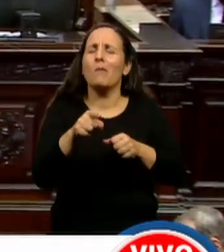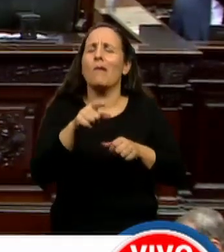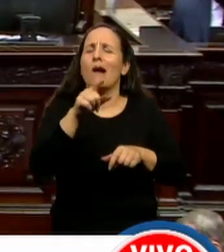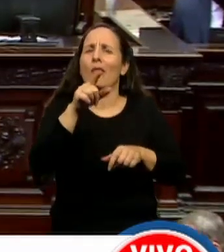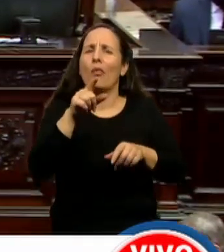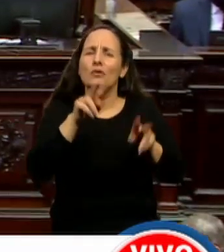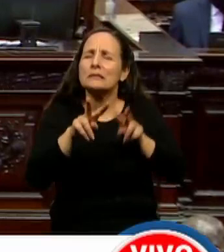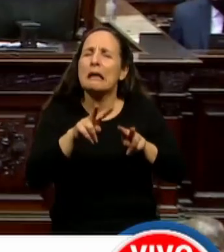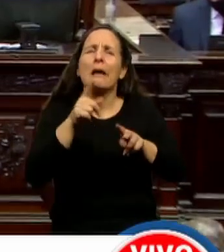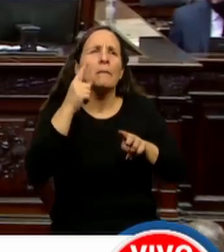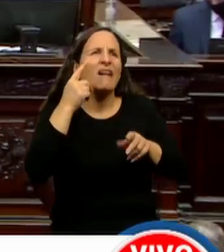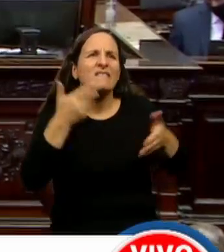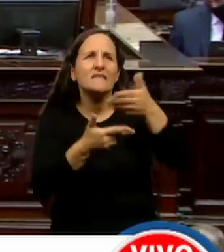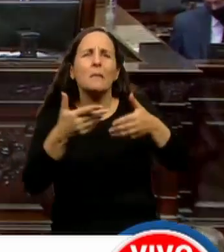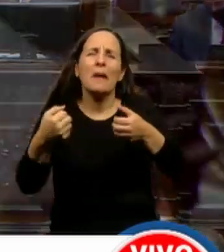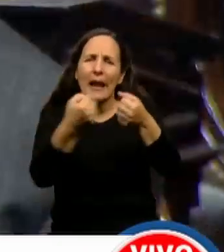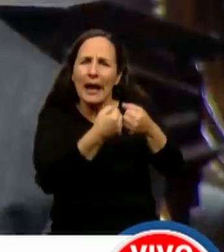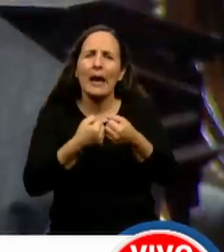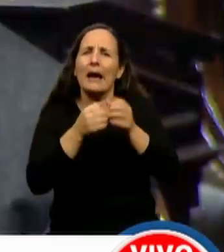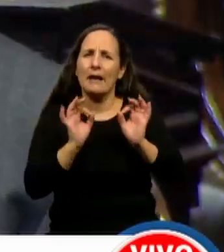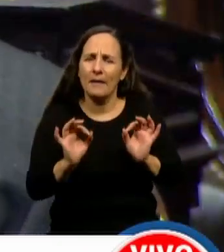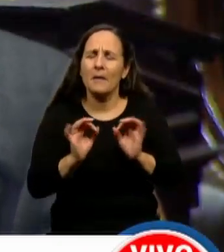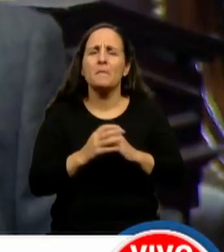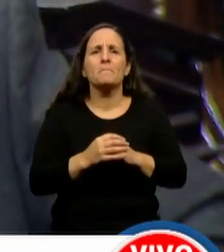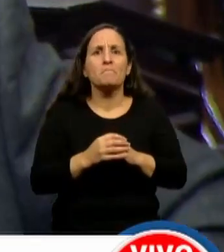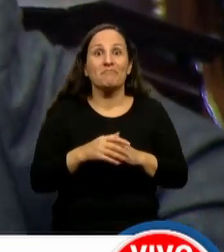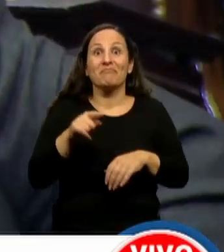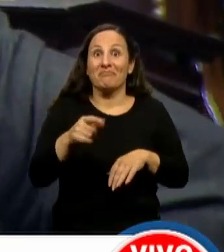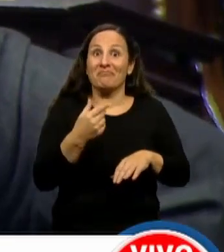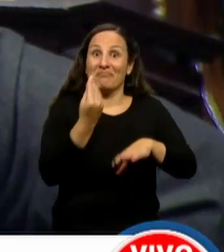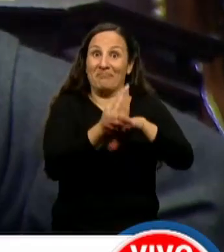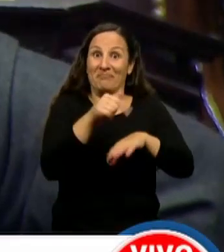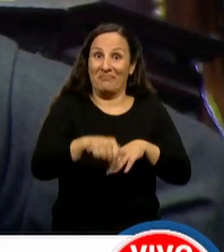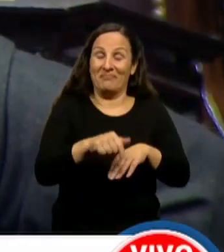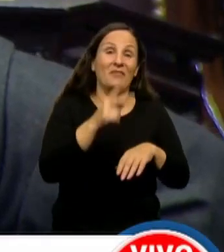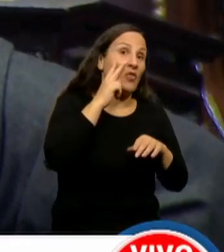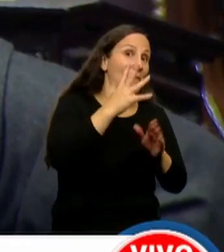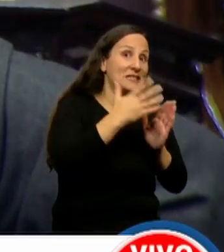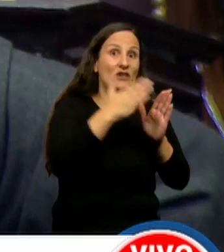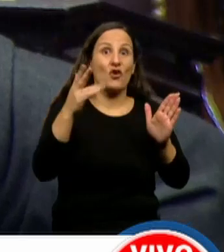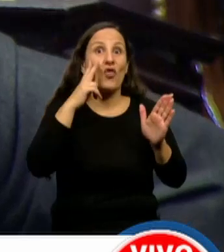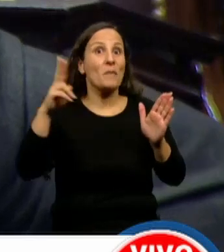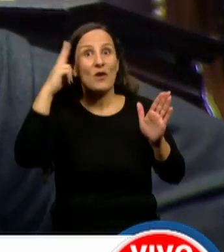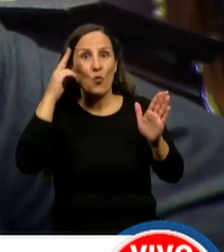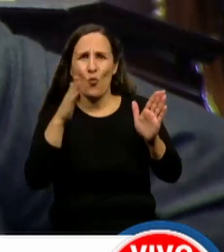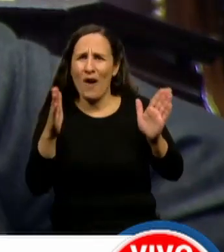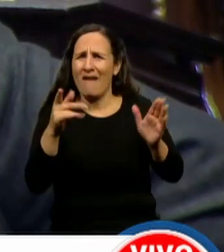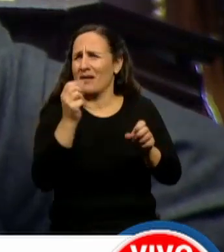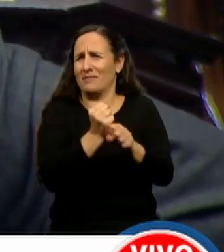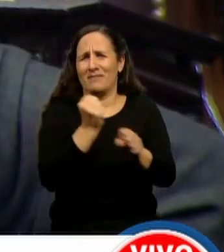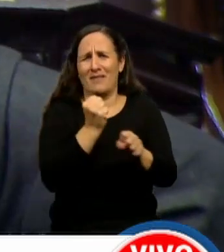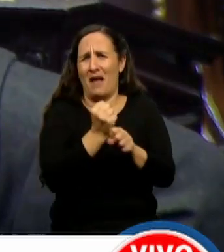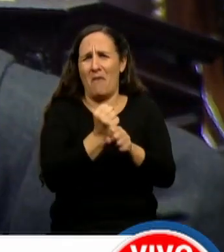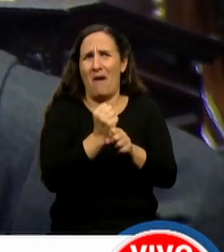consensos permanentes. Nos representó en esta Cámara entre el 2005 y el 2009 con una destacada labor